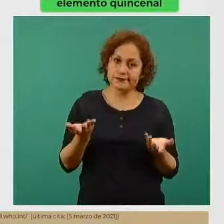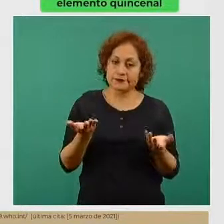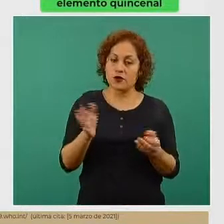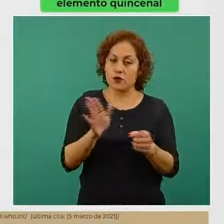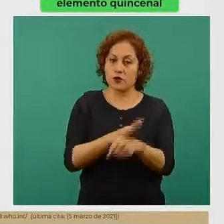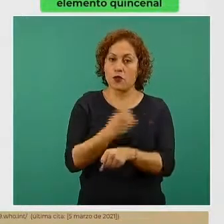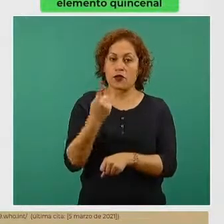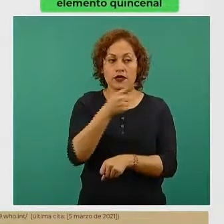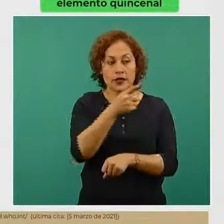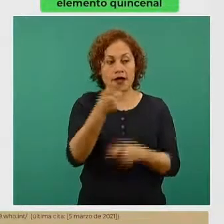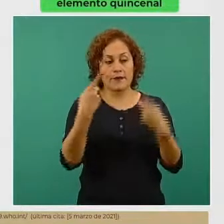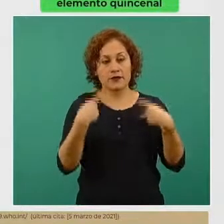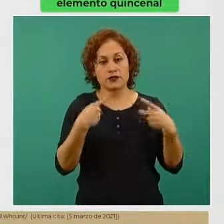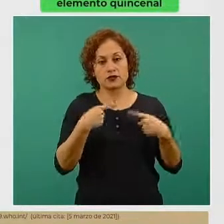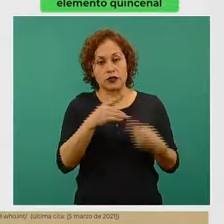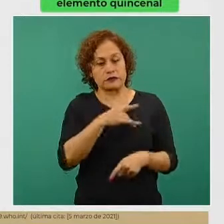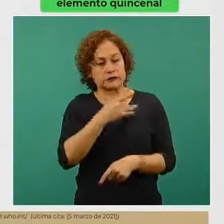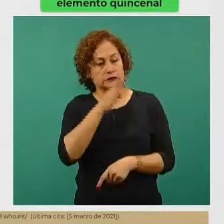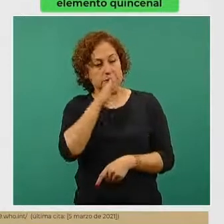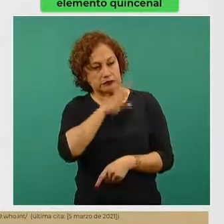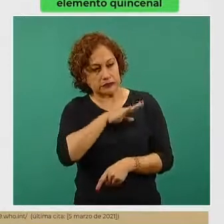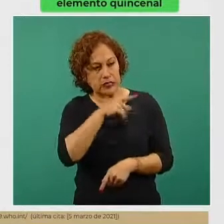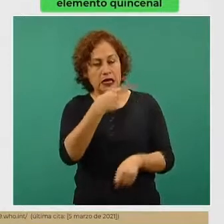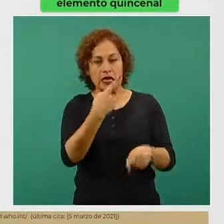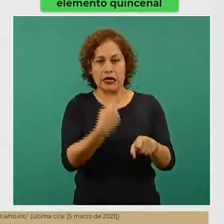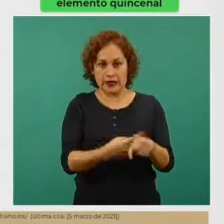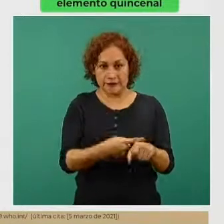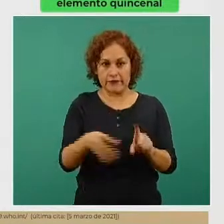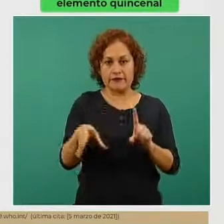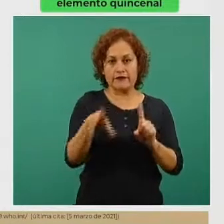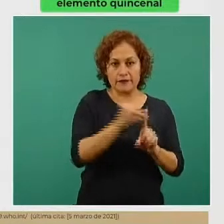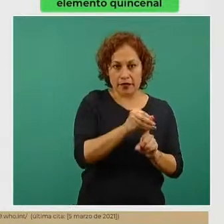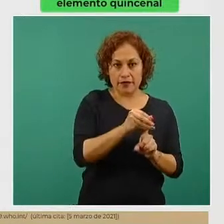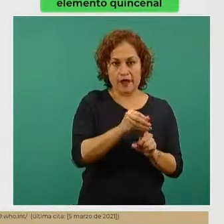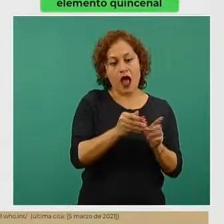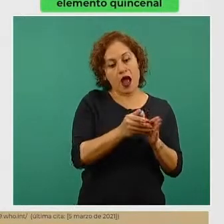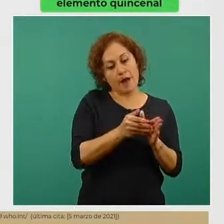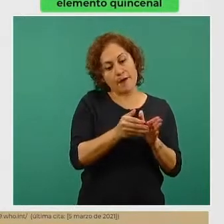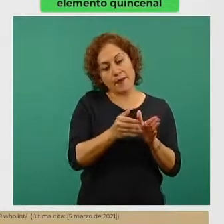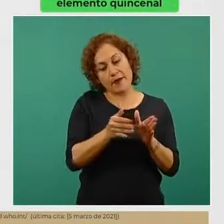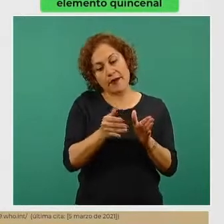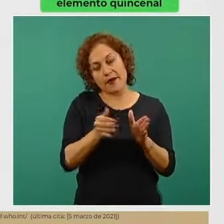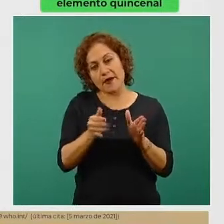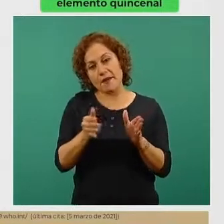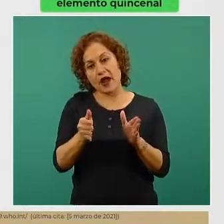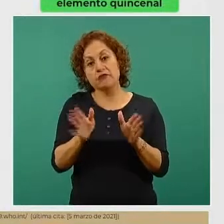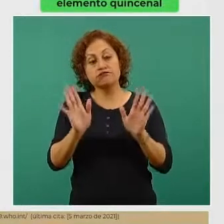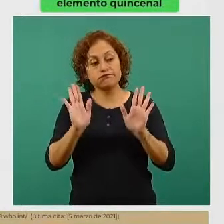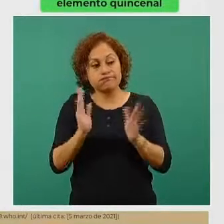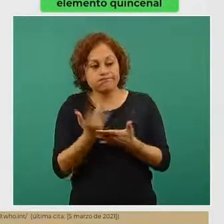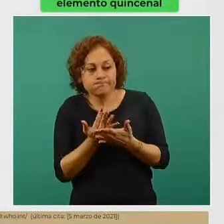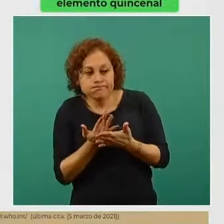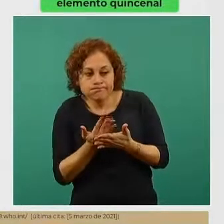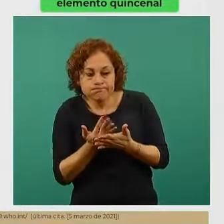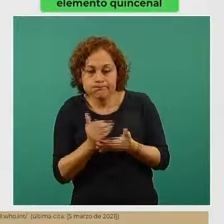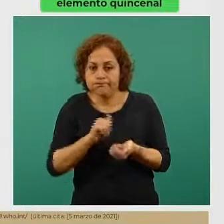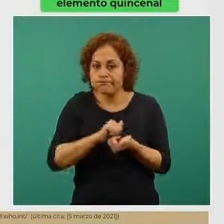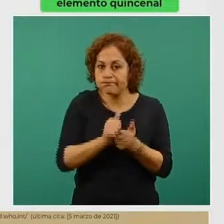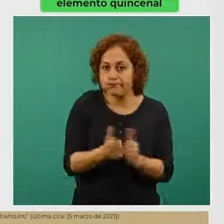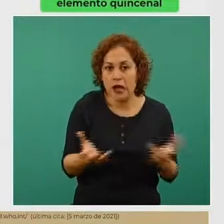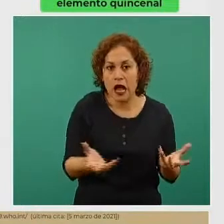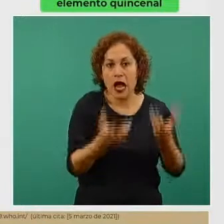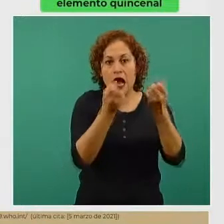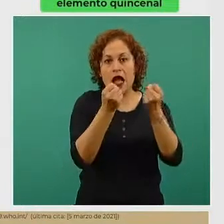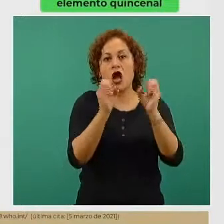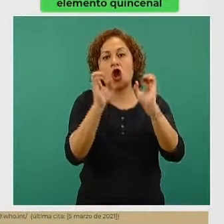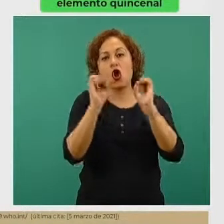contagian y enferman, normalmente ese incremento también se empieza a reflejar en la mortalidad de las personas de 2 a 3